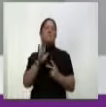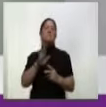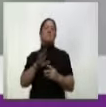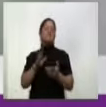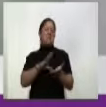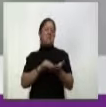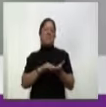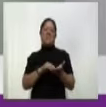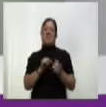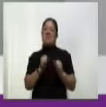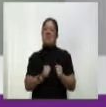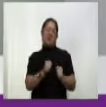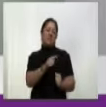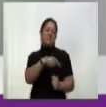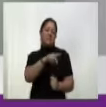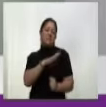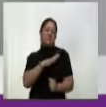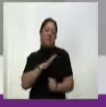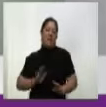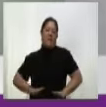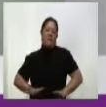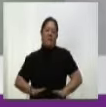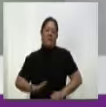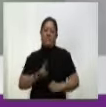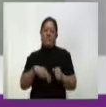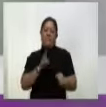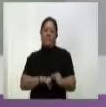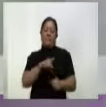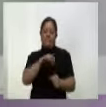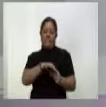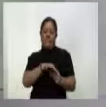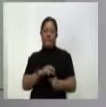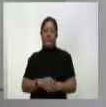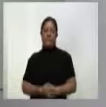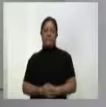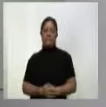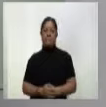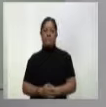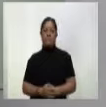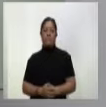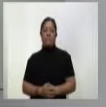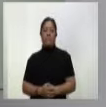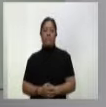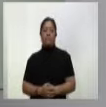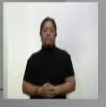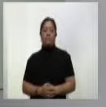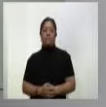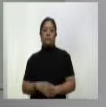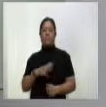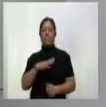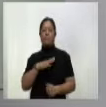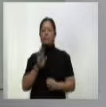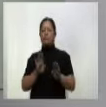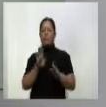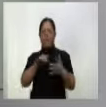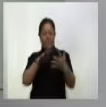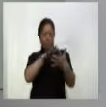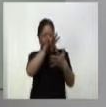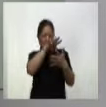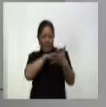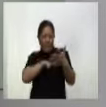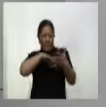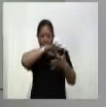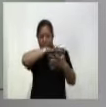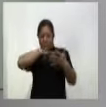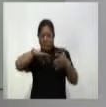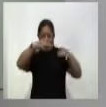seguridad, esa es una característica de la boleta electoral, llevan unos como fibras este papel para que